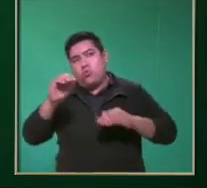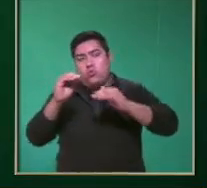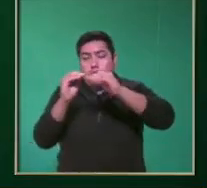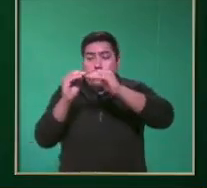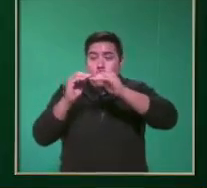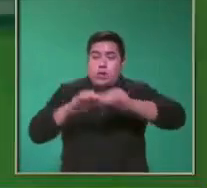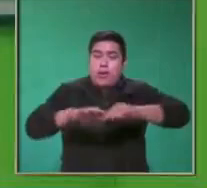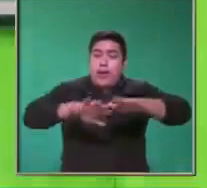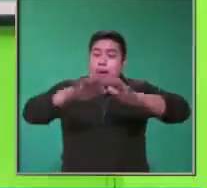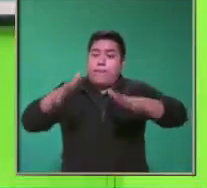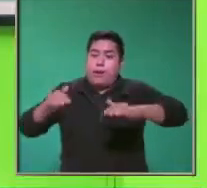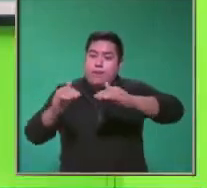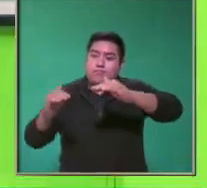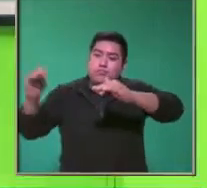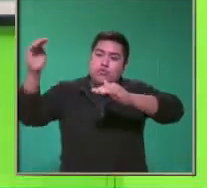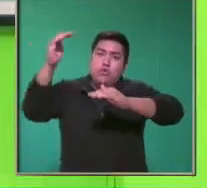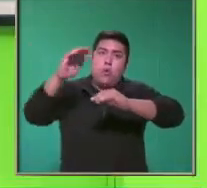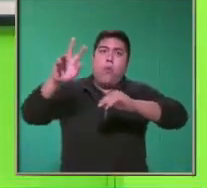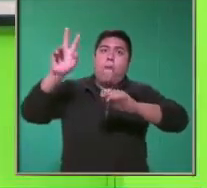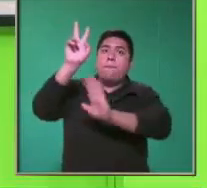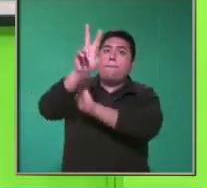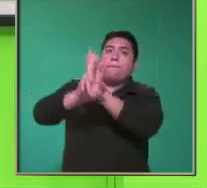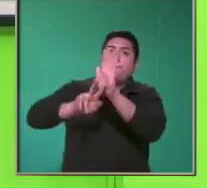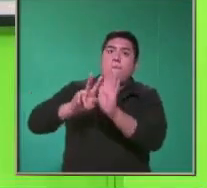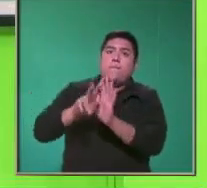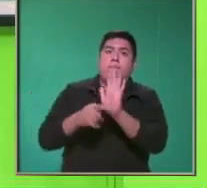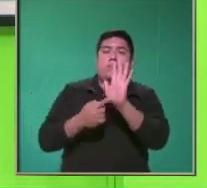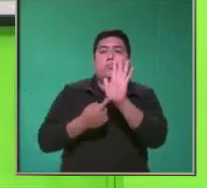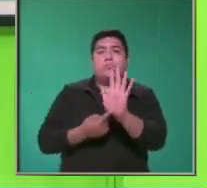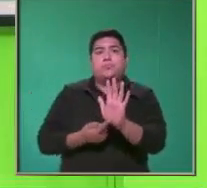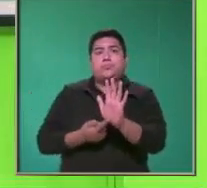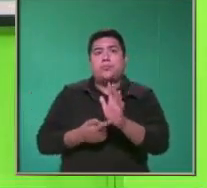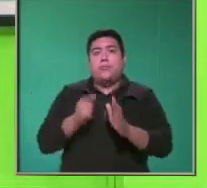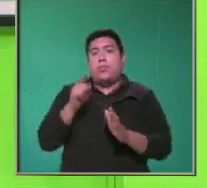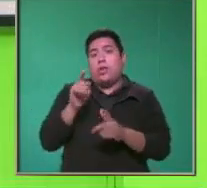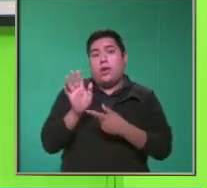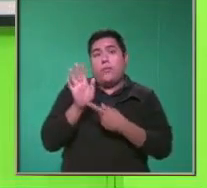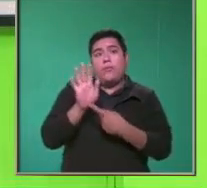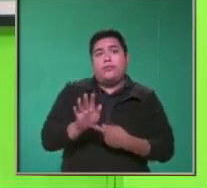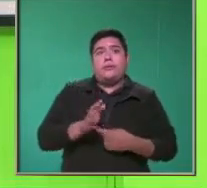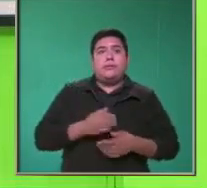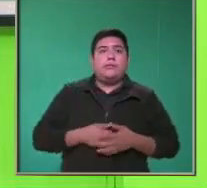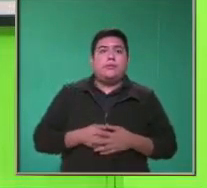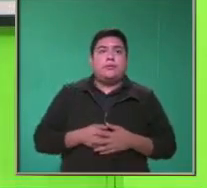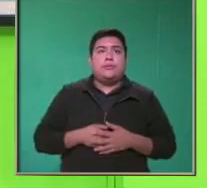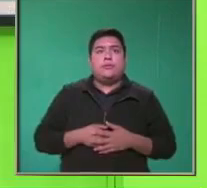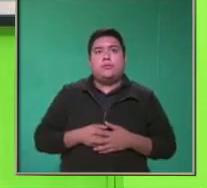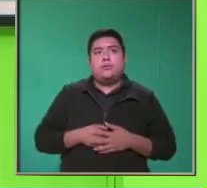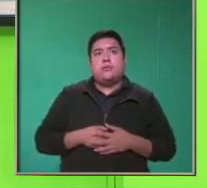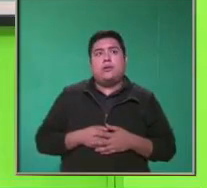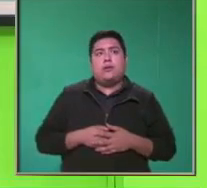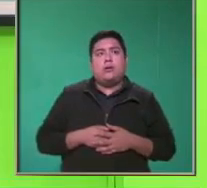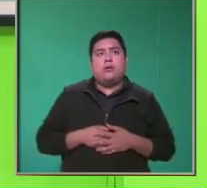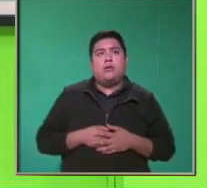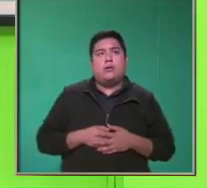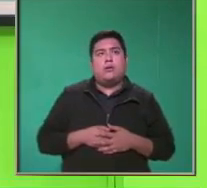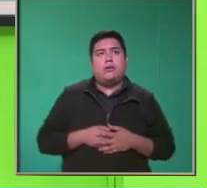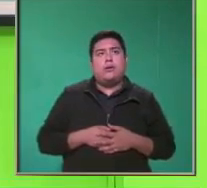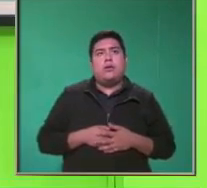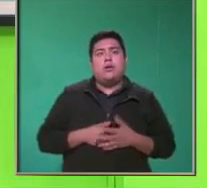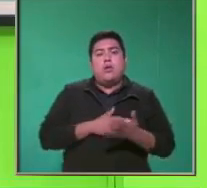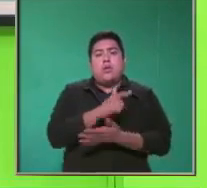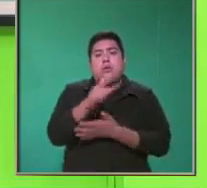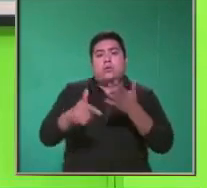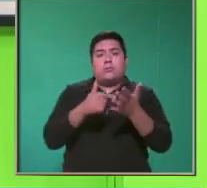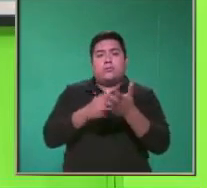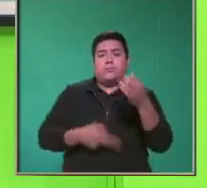quiero que veas un video. Quiero que veamos un video que nos va a ilustrar precisamente esas regiones naturales.